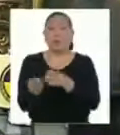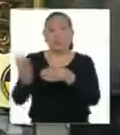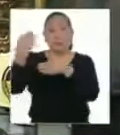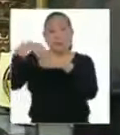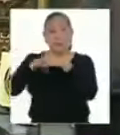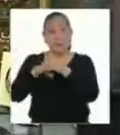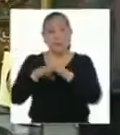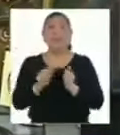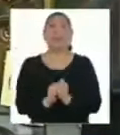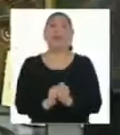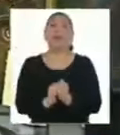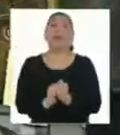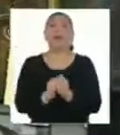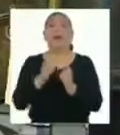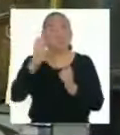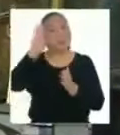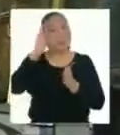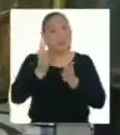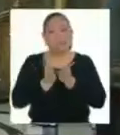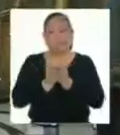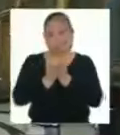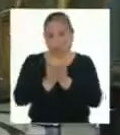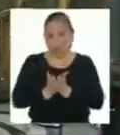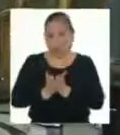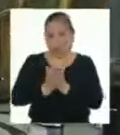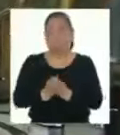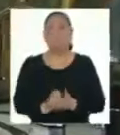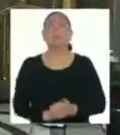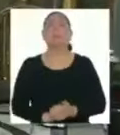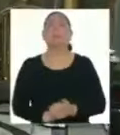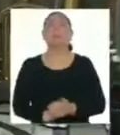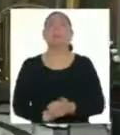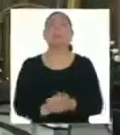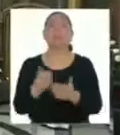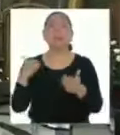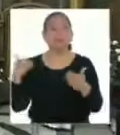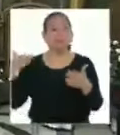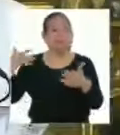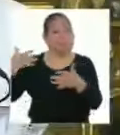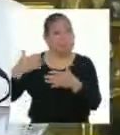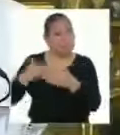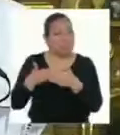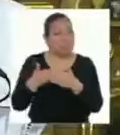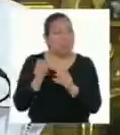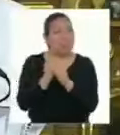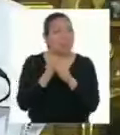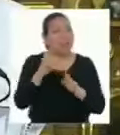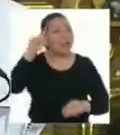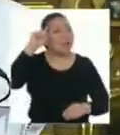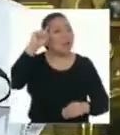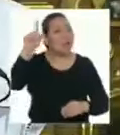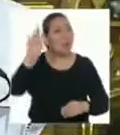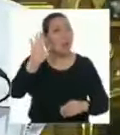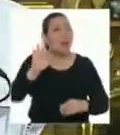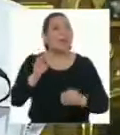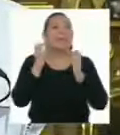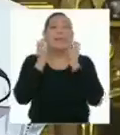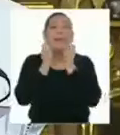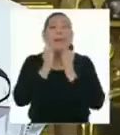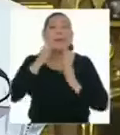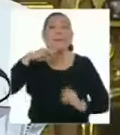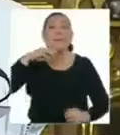integran la Marina de la Nación, a pocos días de celebrar el aniversario de Miguel